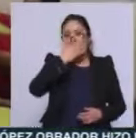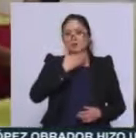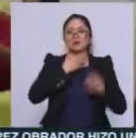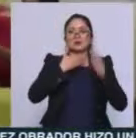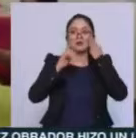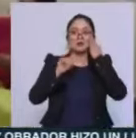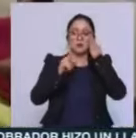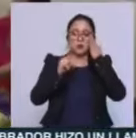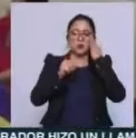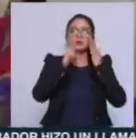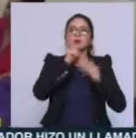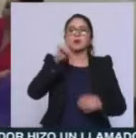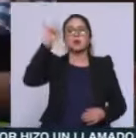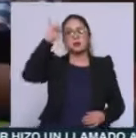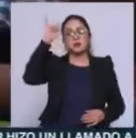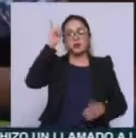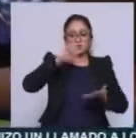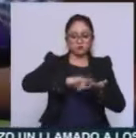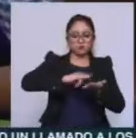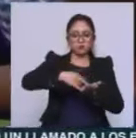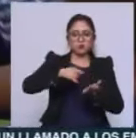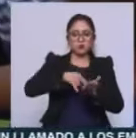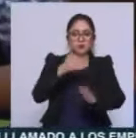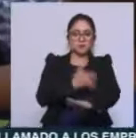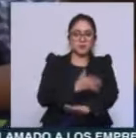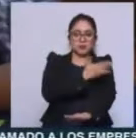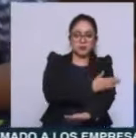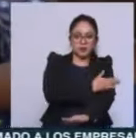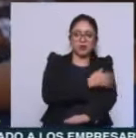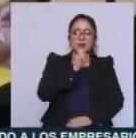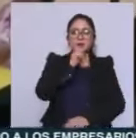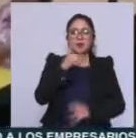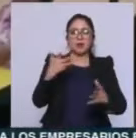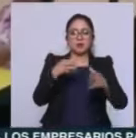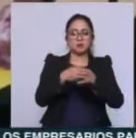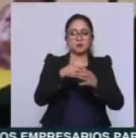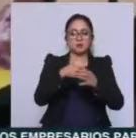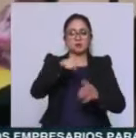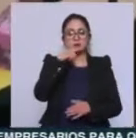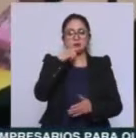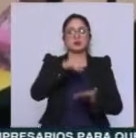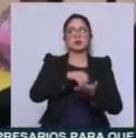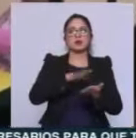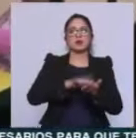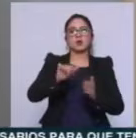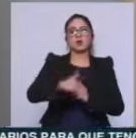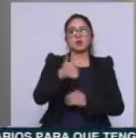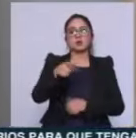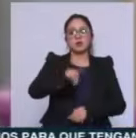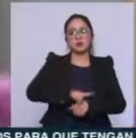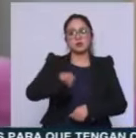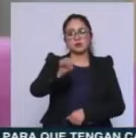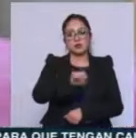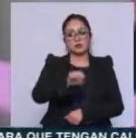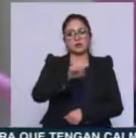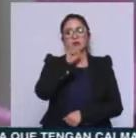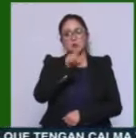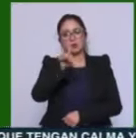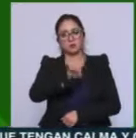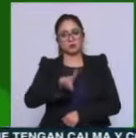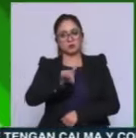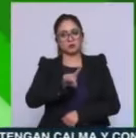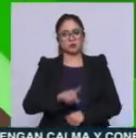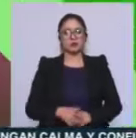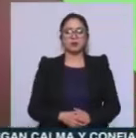Judas, diablitos de rompecabezas de madera y portalápices. La cita es a las 12 horas el sábado y el domingo.